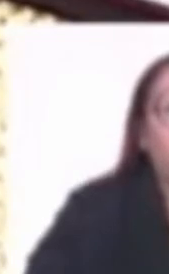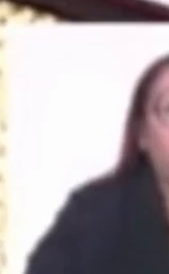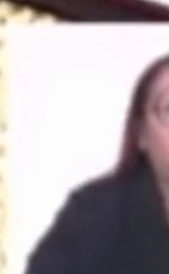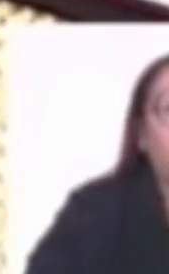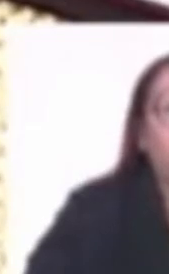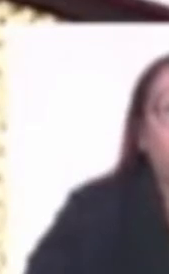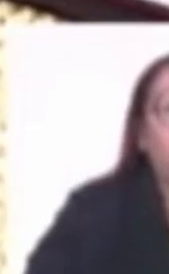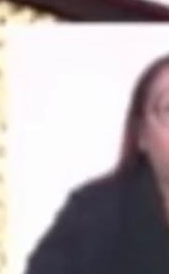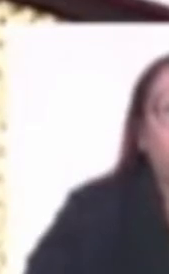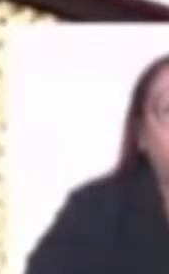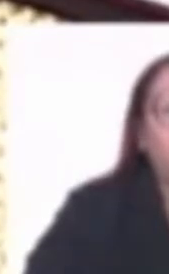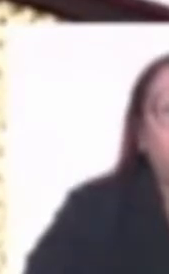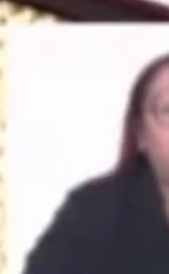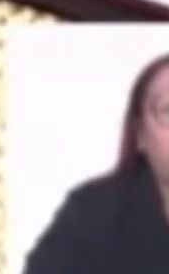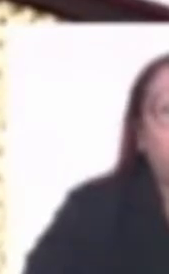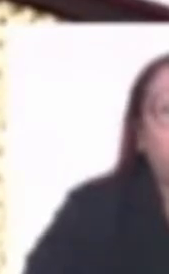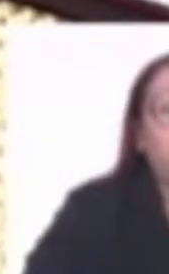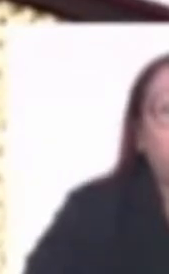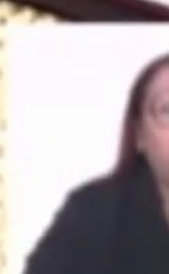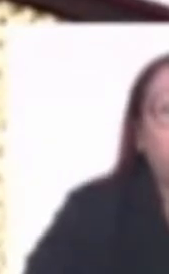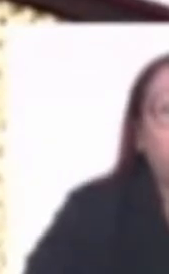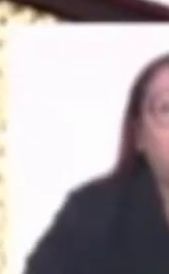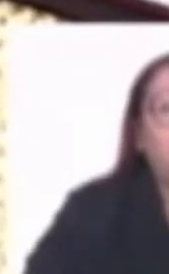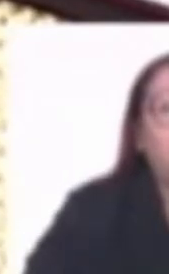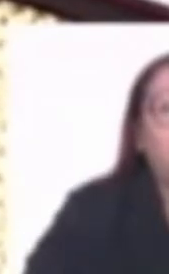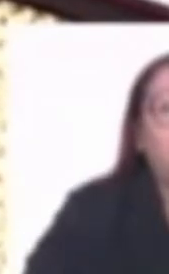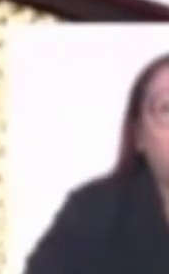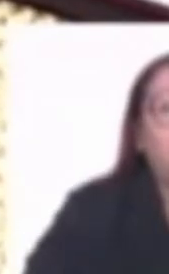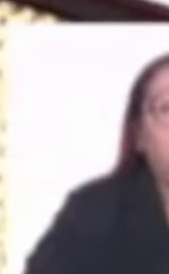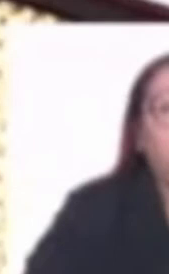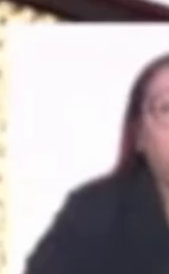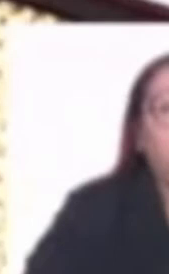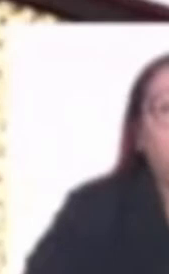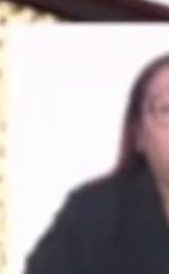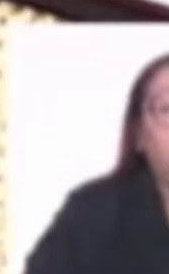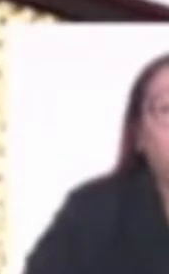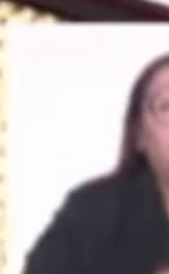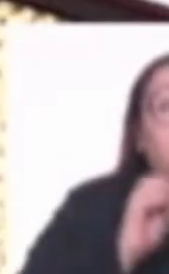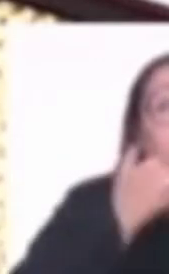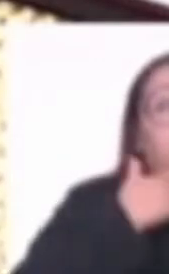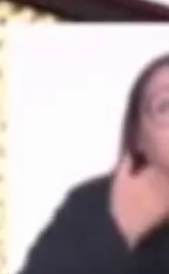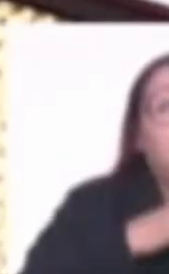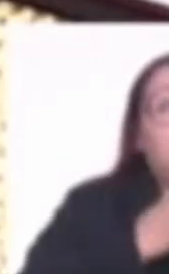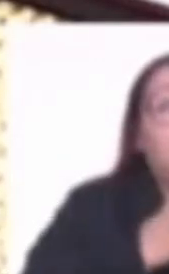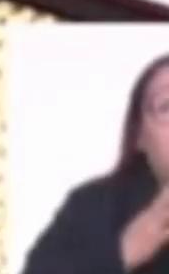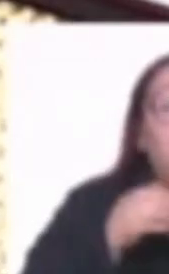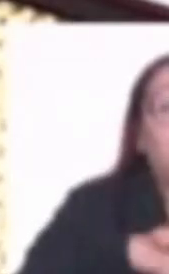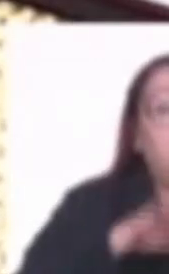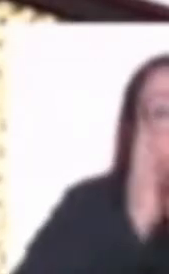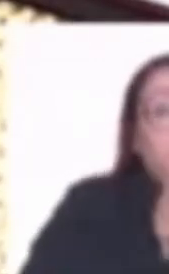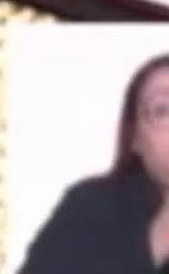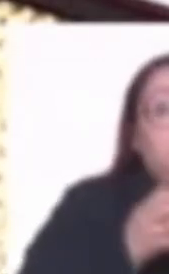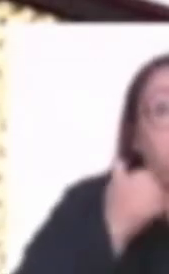los civiles que cumplen con estos requisitos Yo creo que la mejor defensa que puede hacer un ciudadano que está preparado psicológicamente